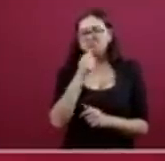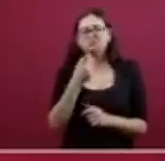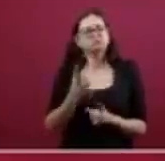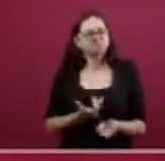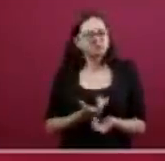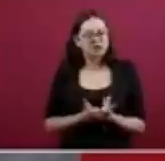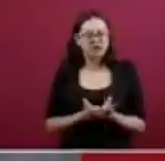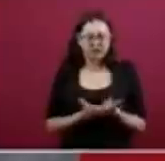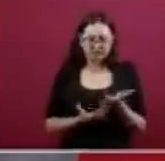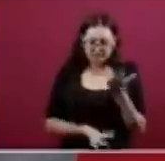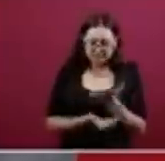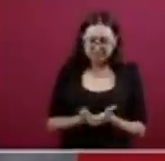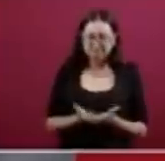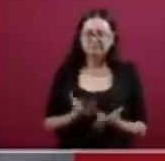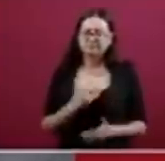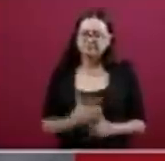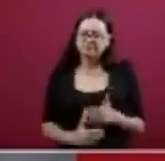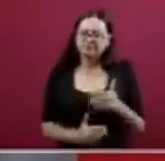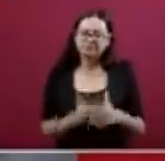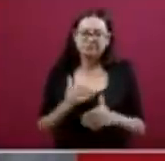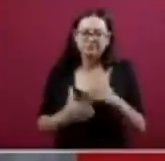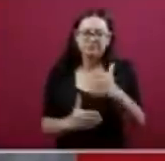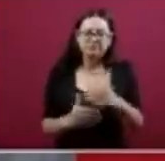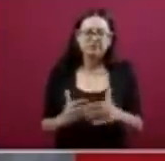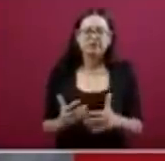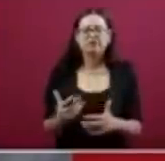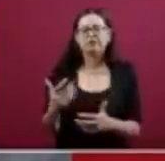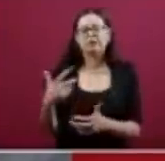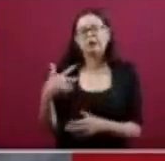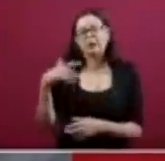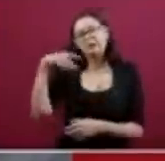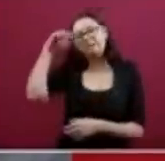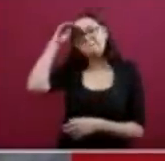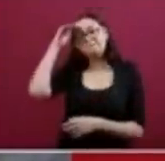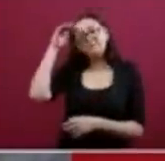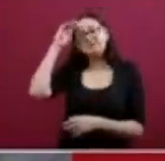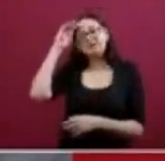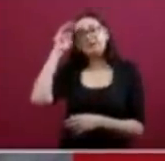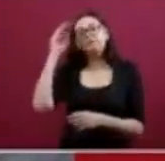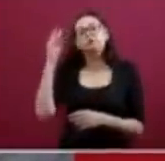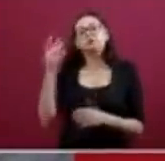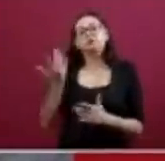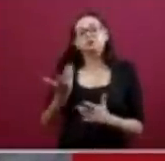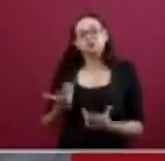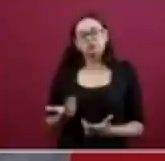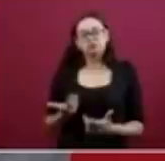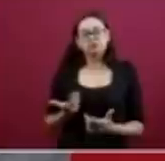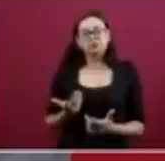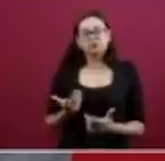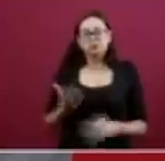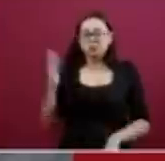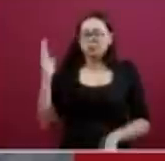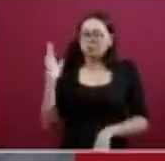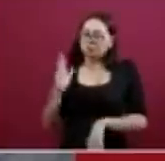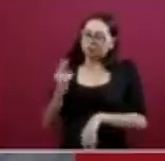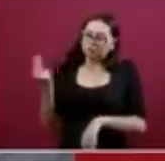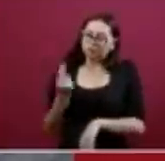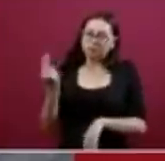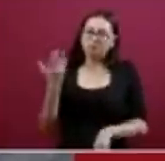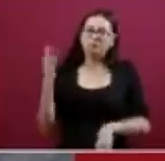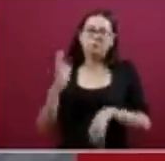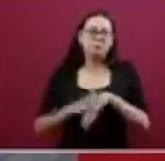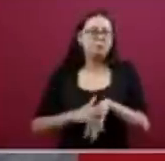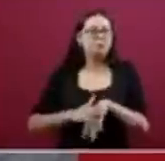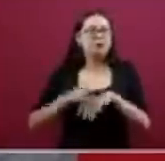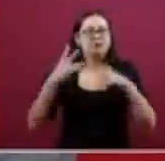volvemos a lo mismo, pensamos que vamos a avanzar mucho con mayor presencia en las